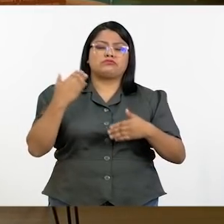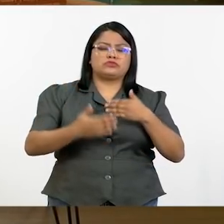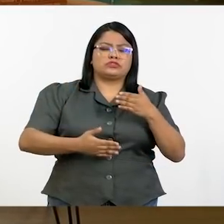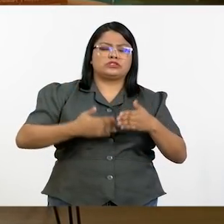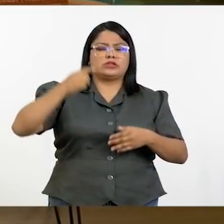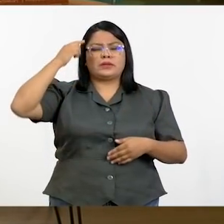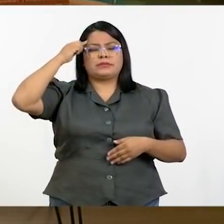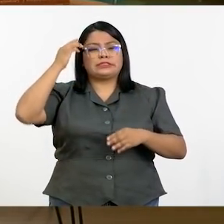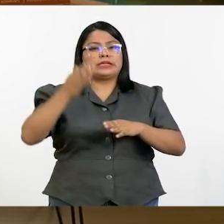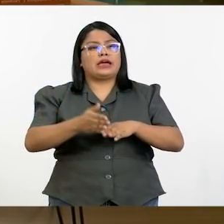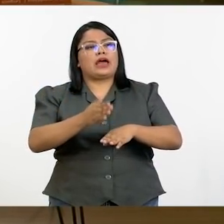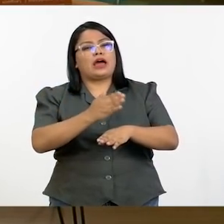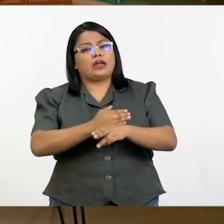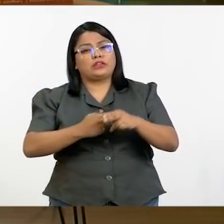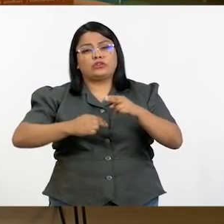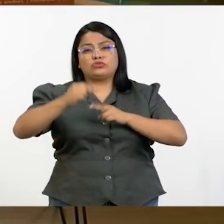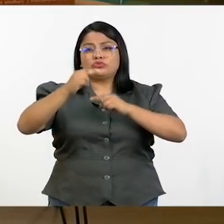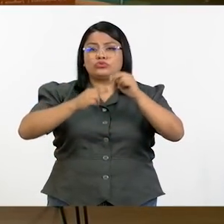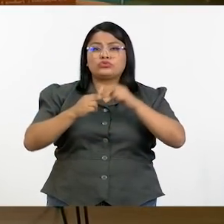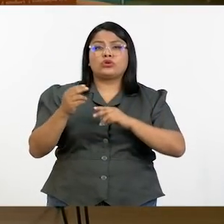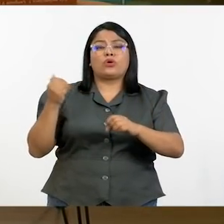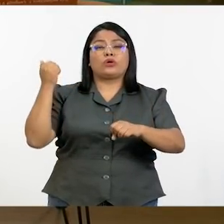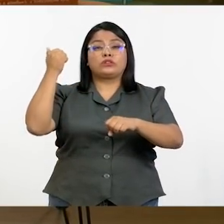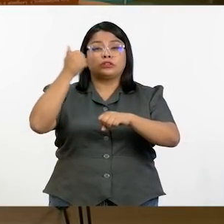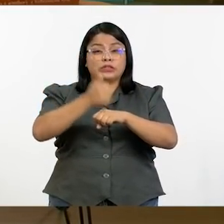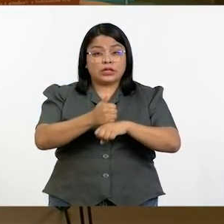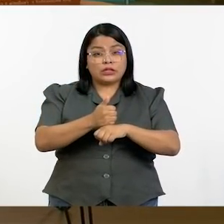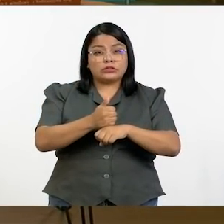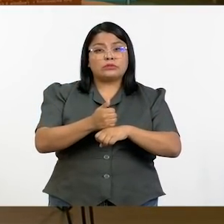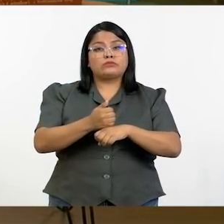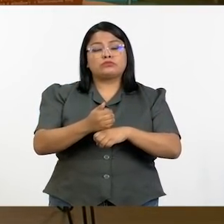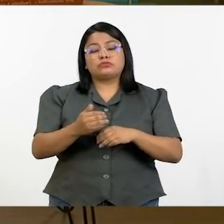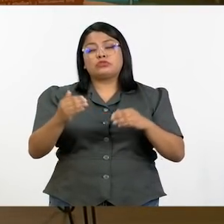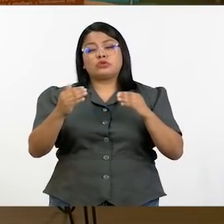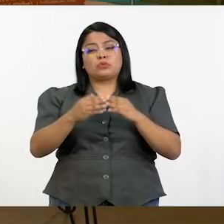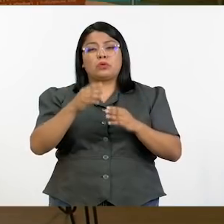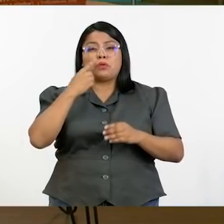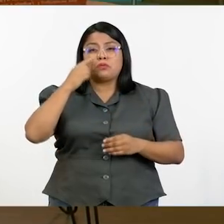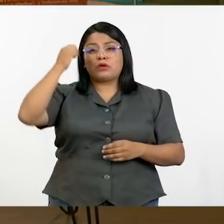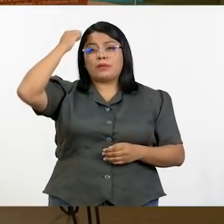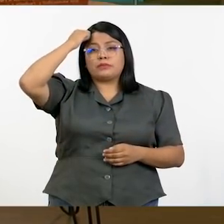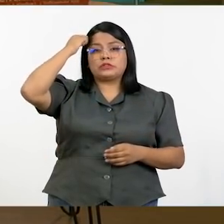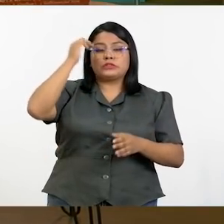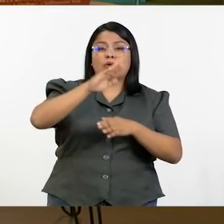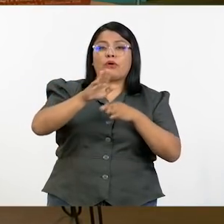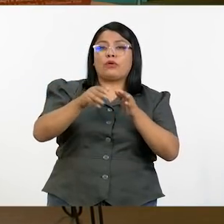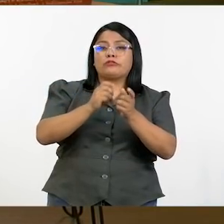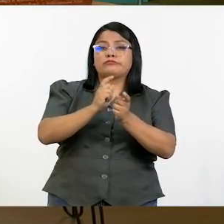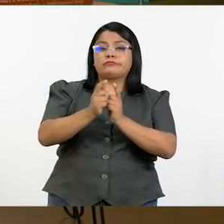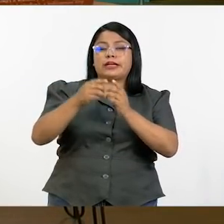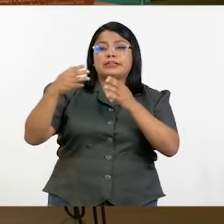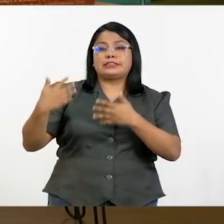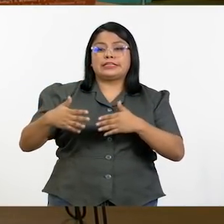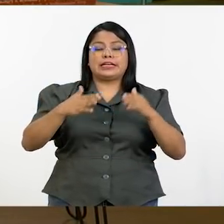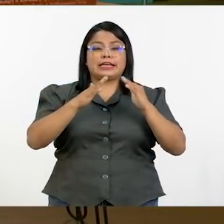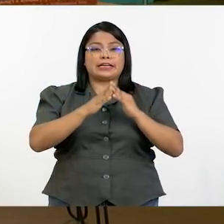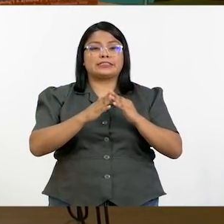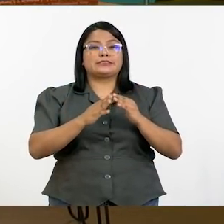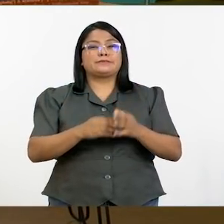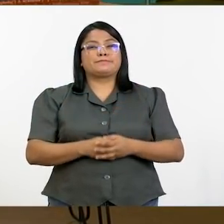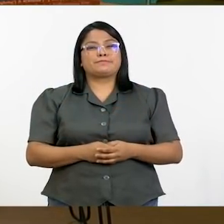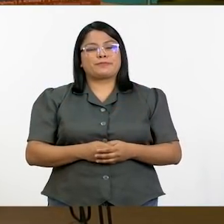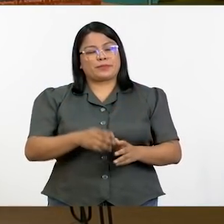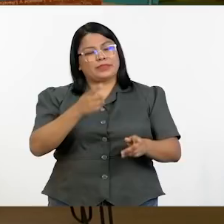etapas de anticipación, construcción y consolidación, y además, Esmeralda, hemos aprendido sobre todo lo relacionado a las actividades en